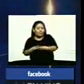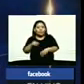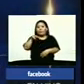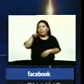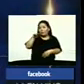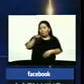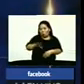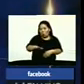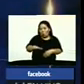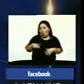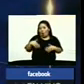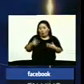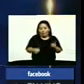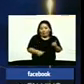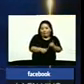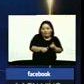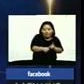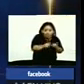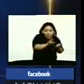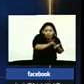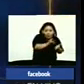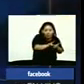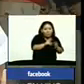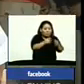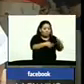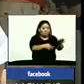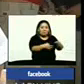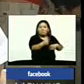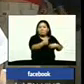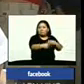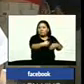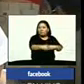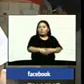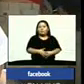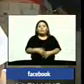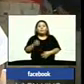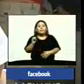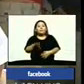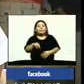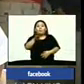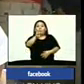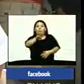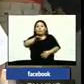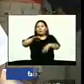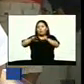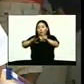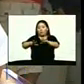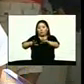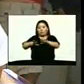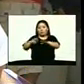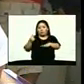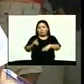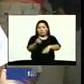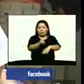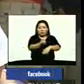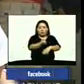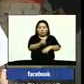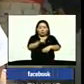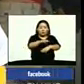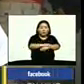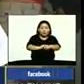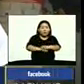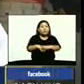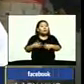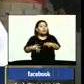4 de coautoría en fraude procesal. Estamos hablando de 48 víctimas, de 39 órdenes